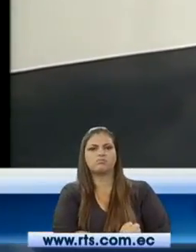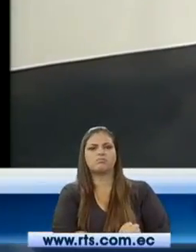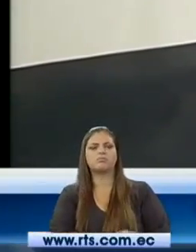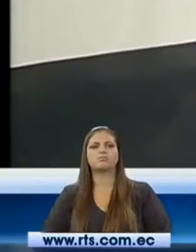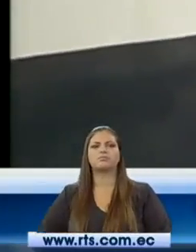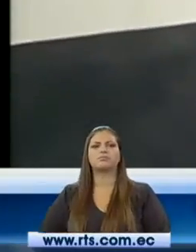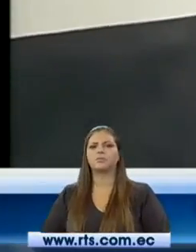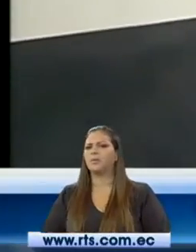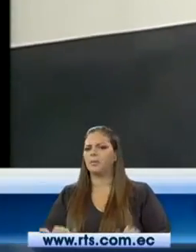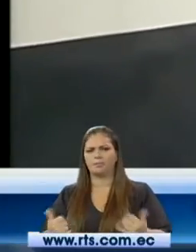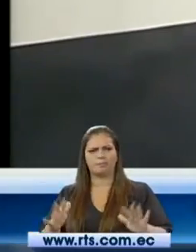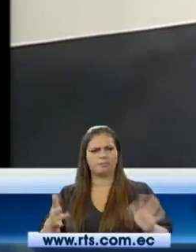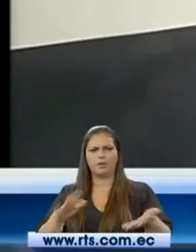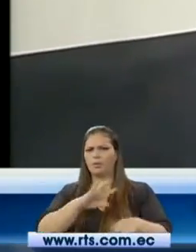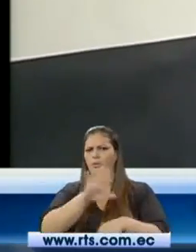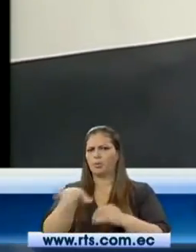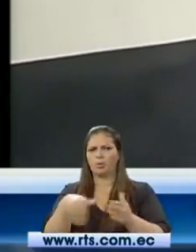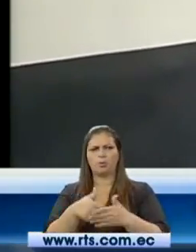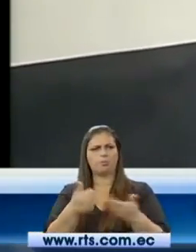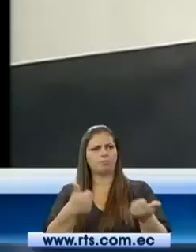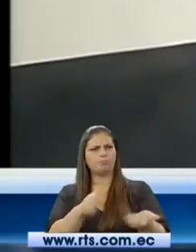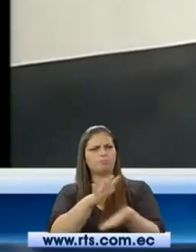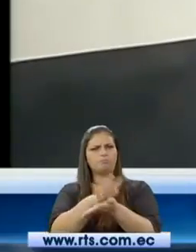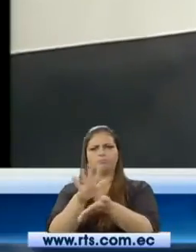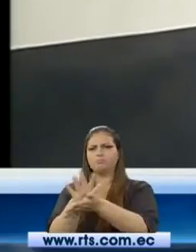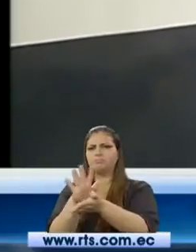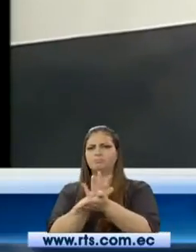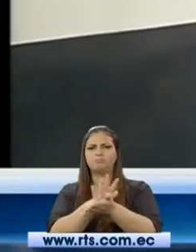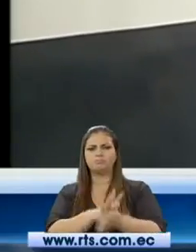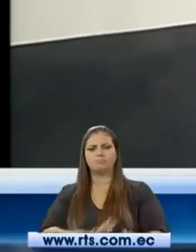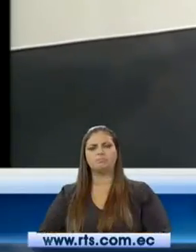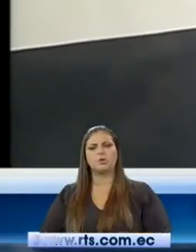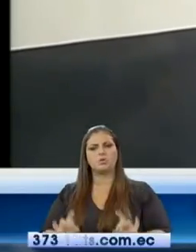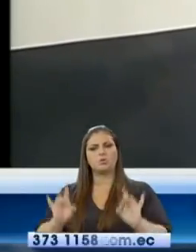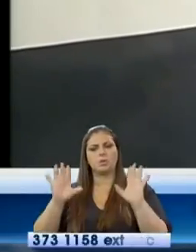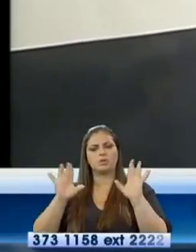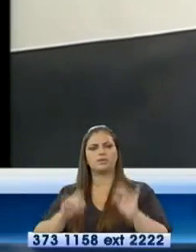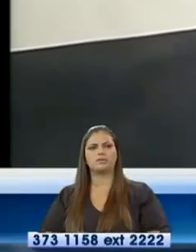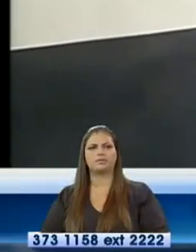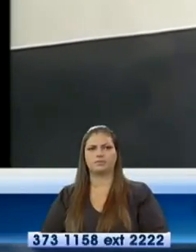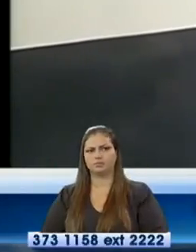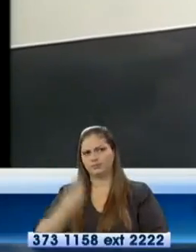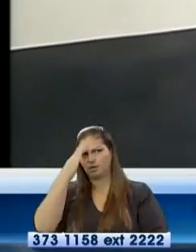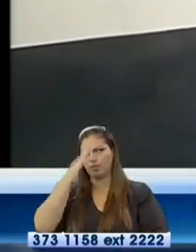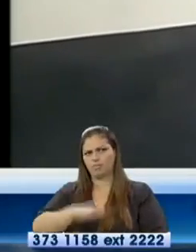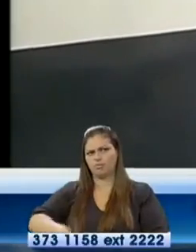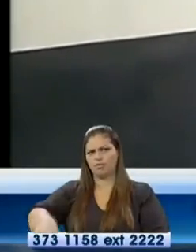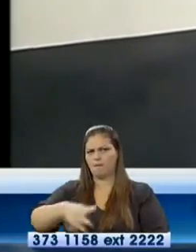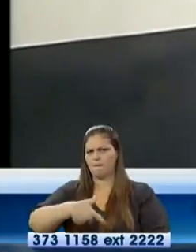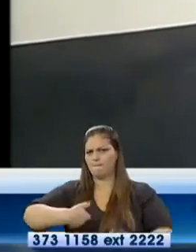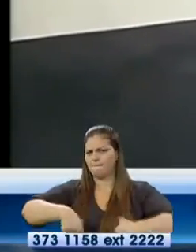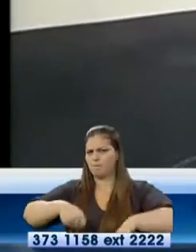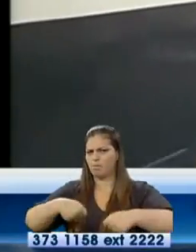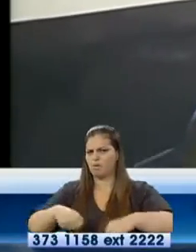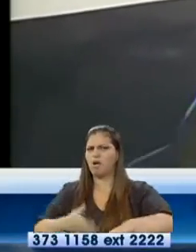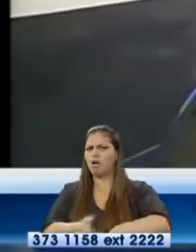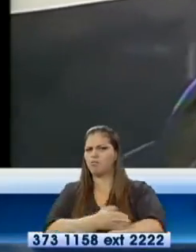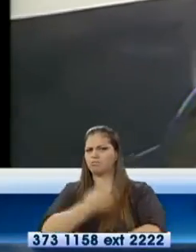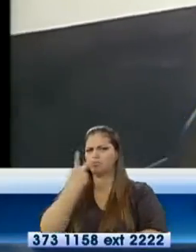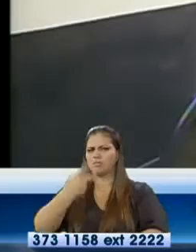hoy. Bueno, por fortuna, porque estos sectores generalmente son de alta circulación de motos sin placas.